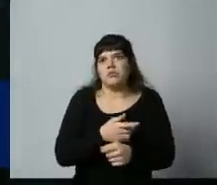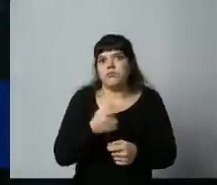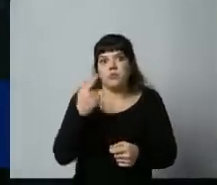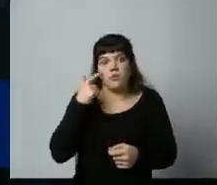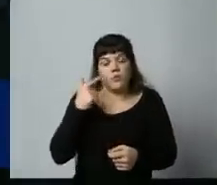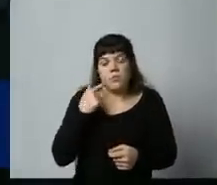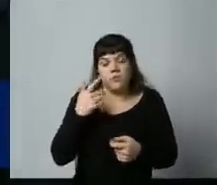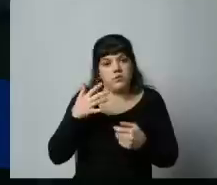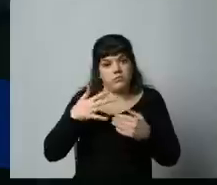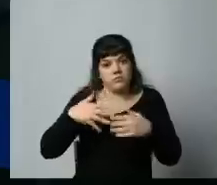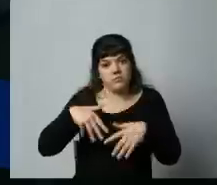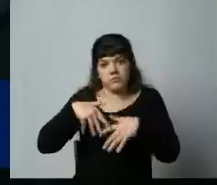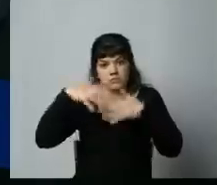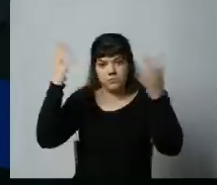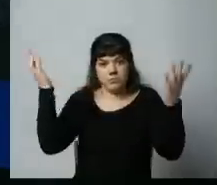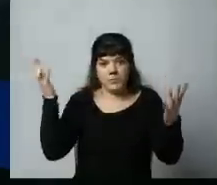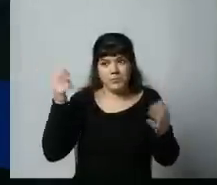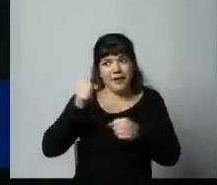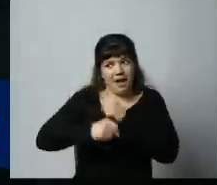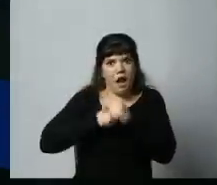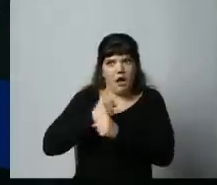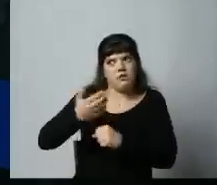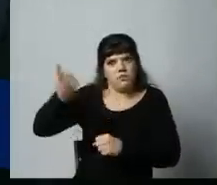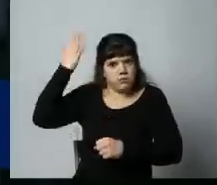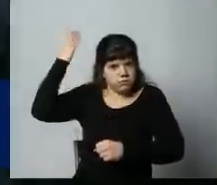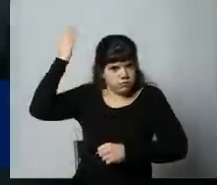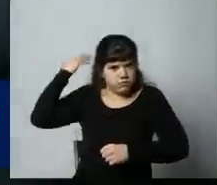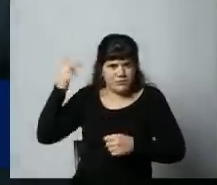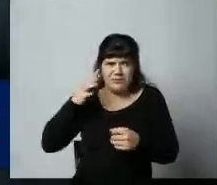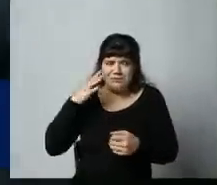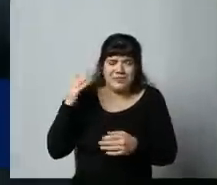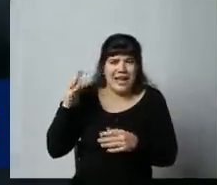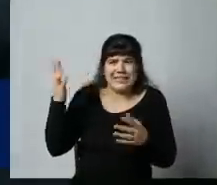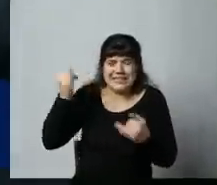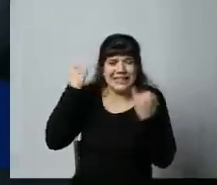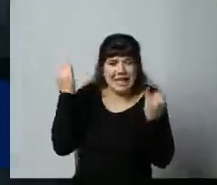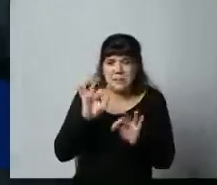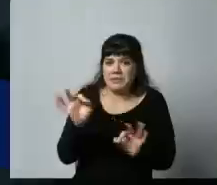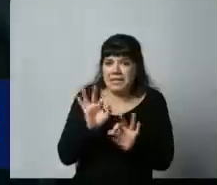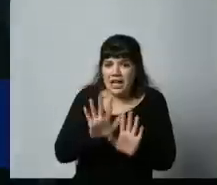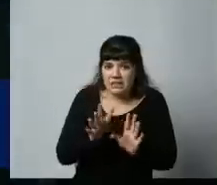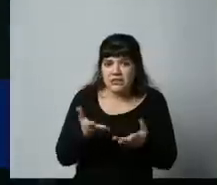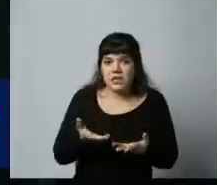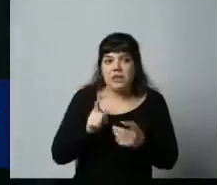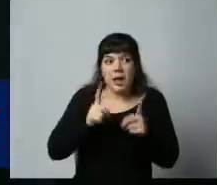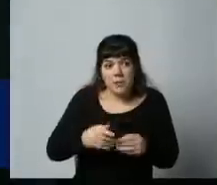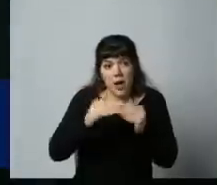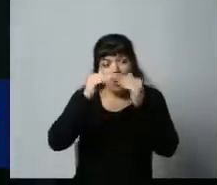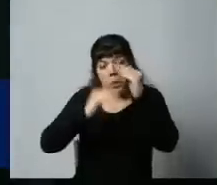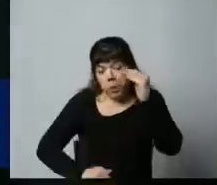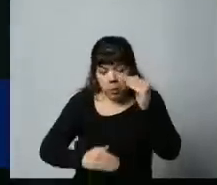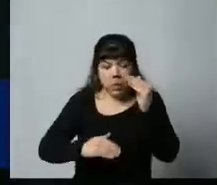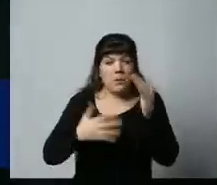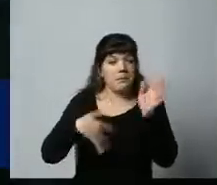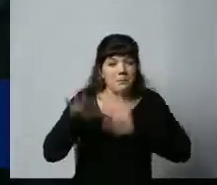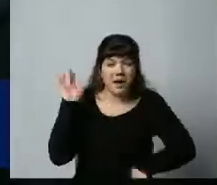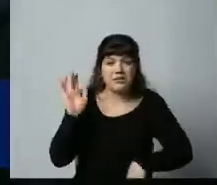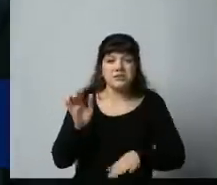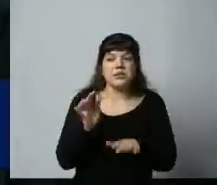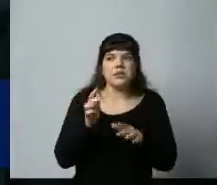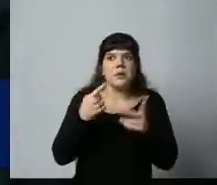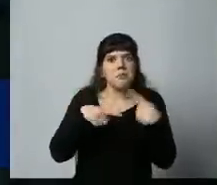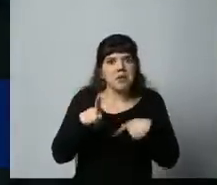hay que irse varios varios años para atrás para acordarse de eso Un aumento de la desigualdad sin embargo el